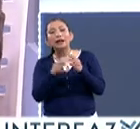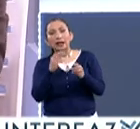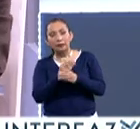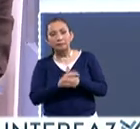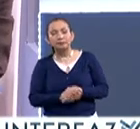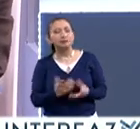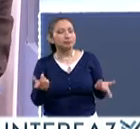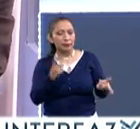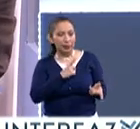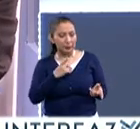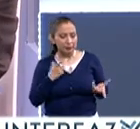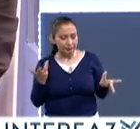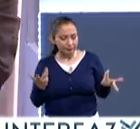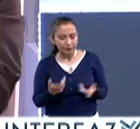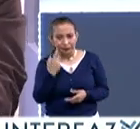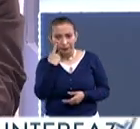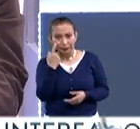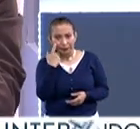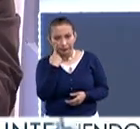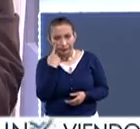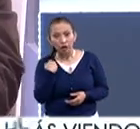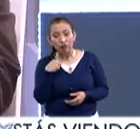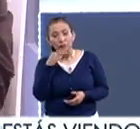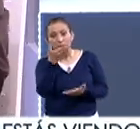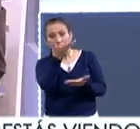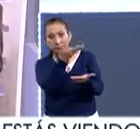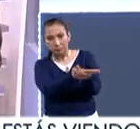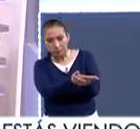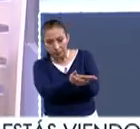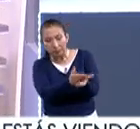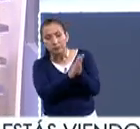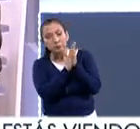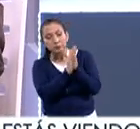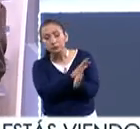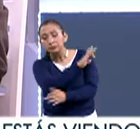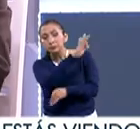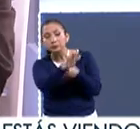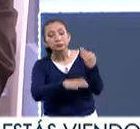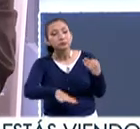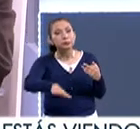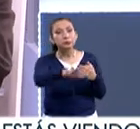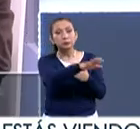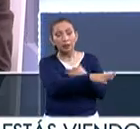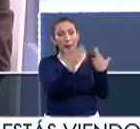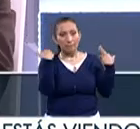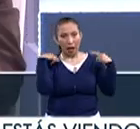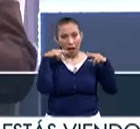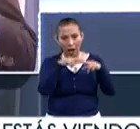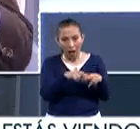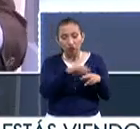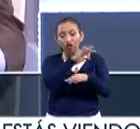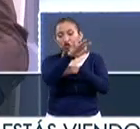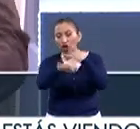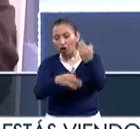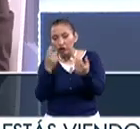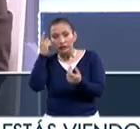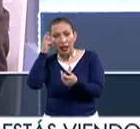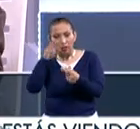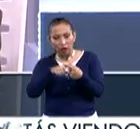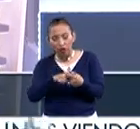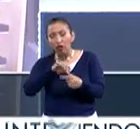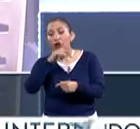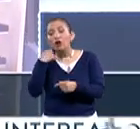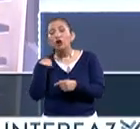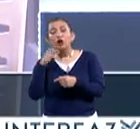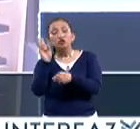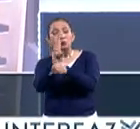materiales. ¿Qué deben hacer? Pues bueno, lo que estamos pidiendo es que todos los maestros, todos los directores,